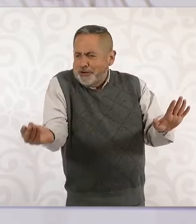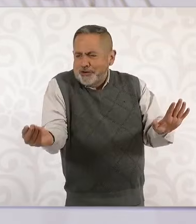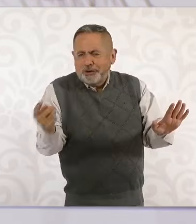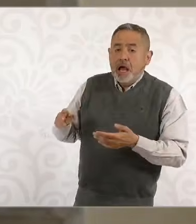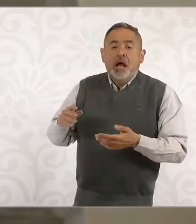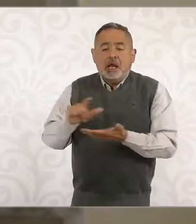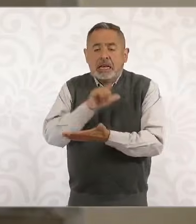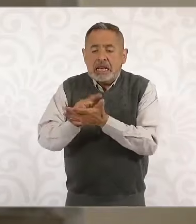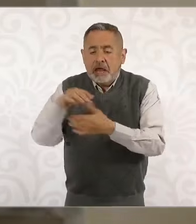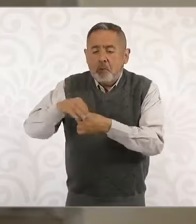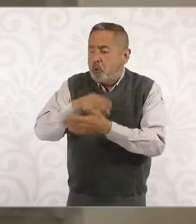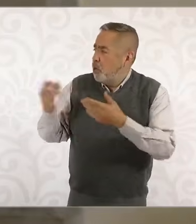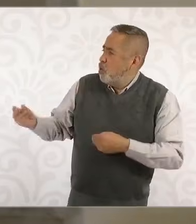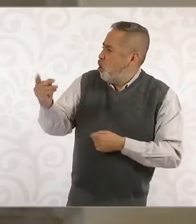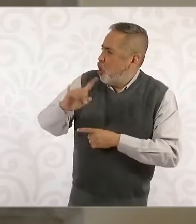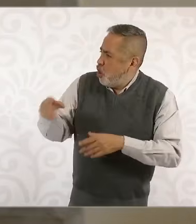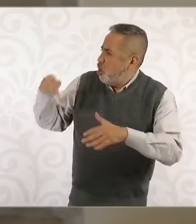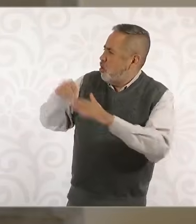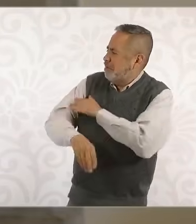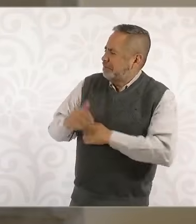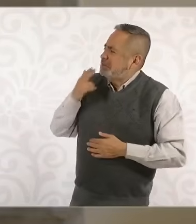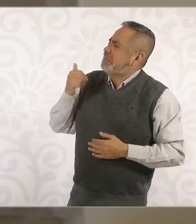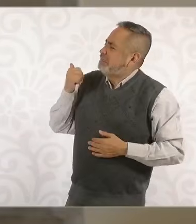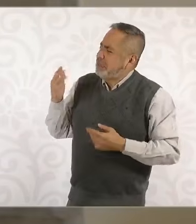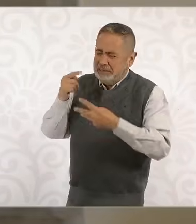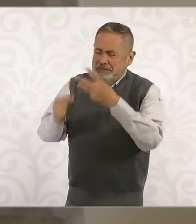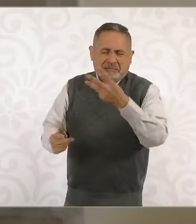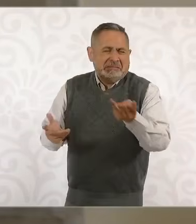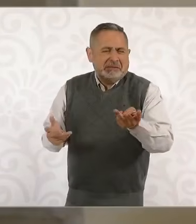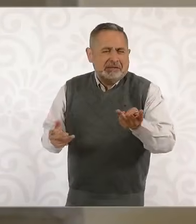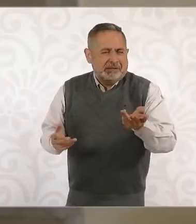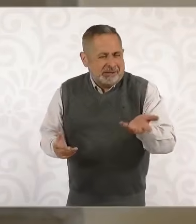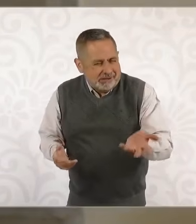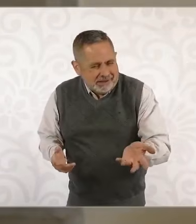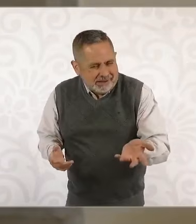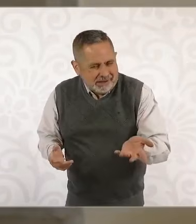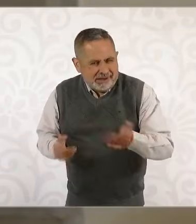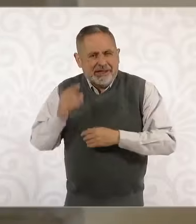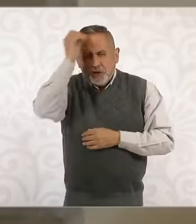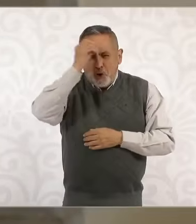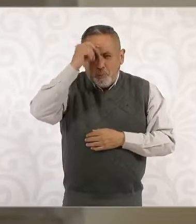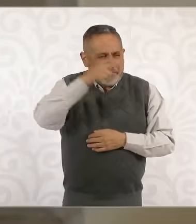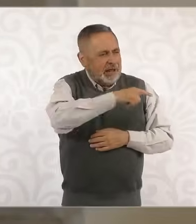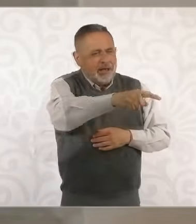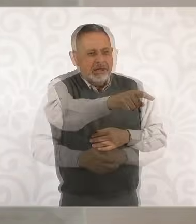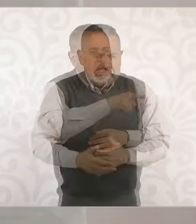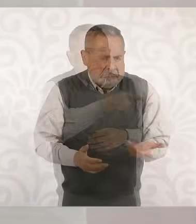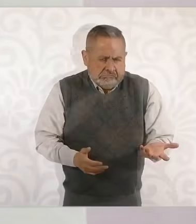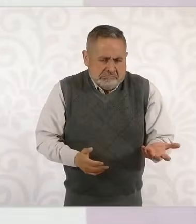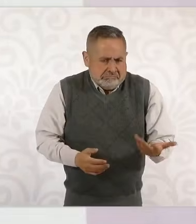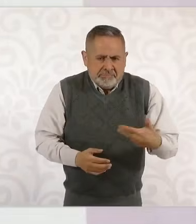la reforma. ¿Qué lectura hace de esta reacción anticipada de los comentarios que parece que es de pánico,